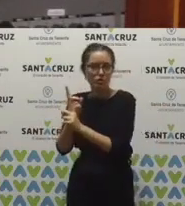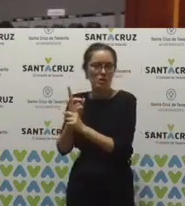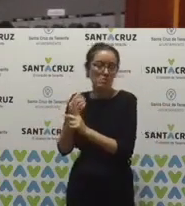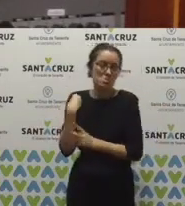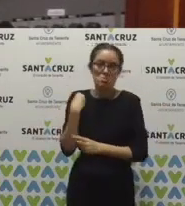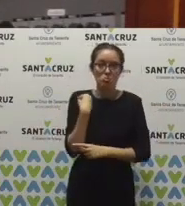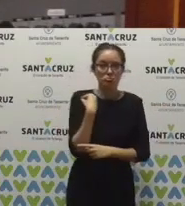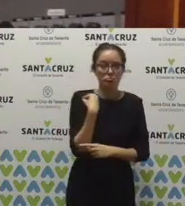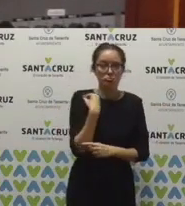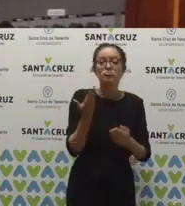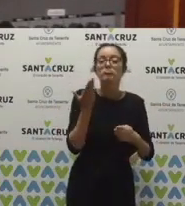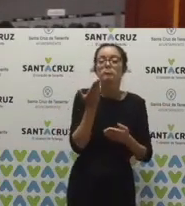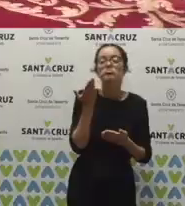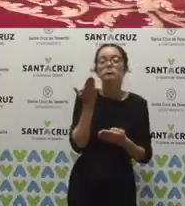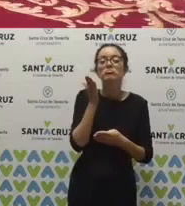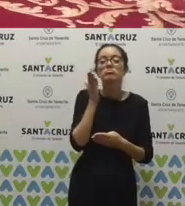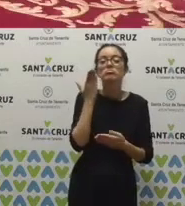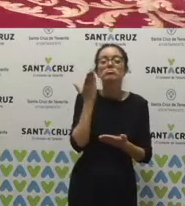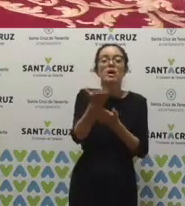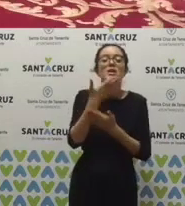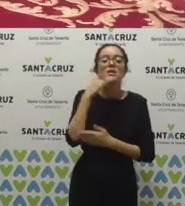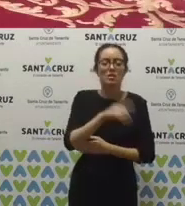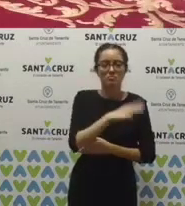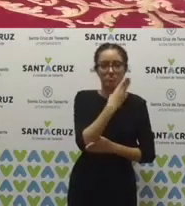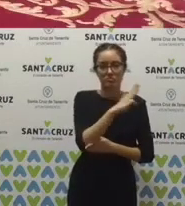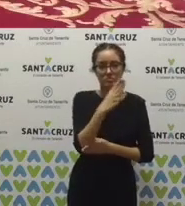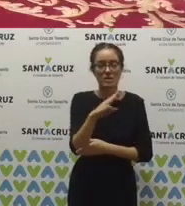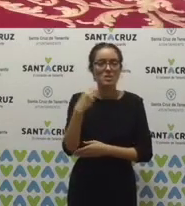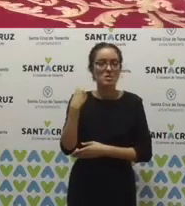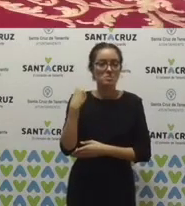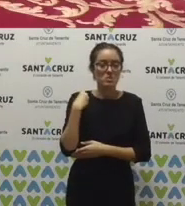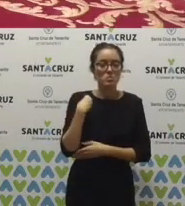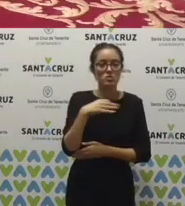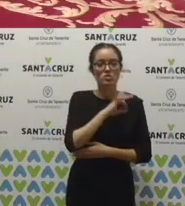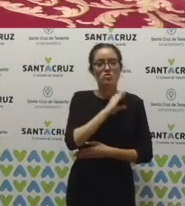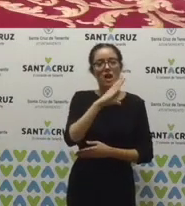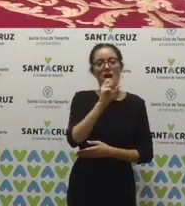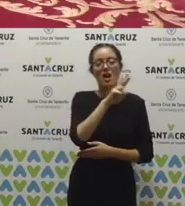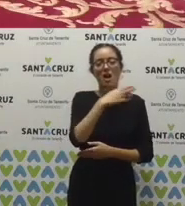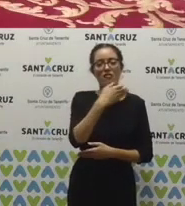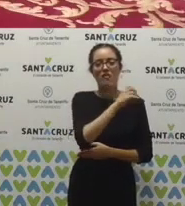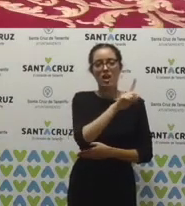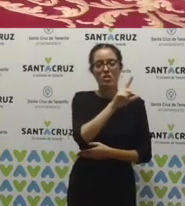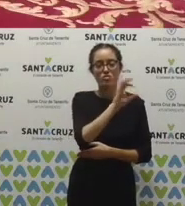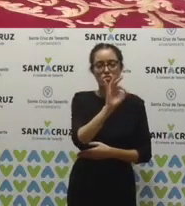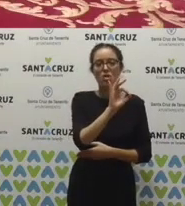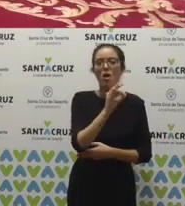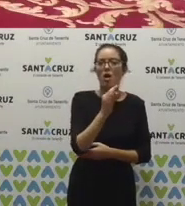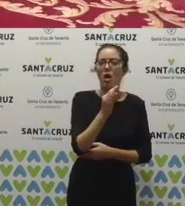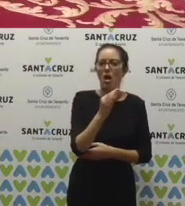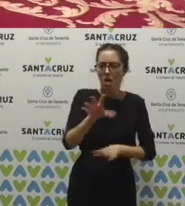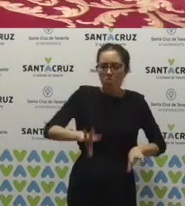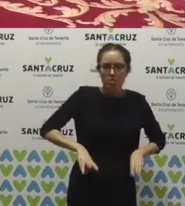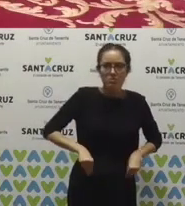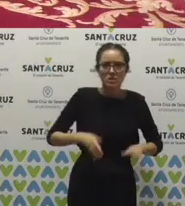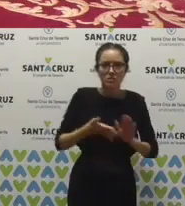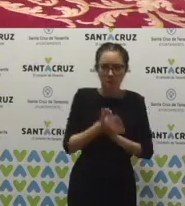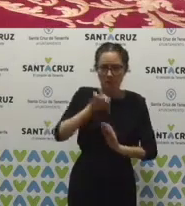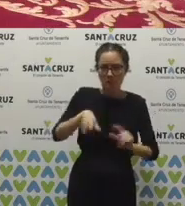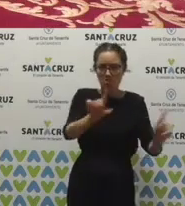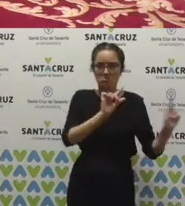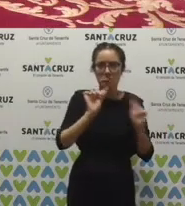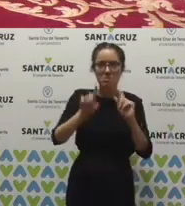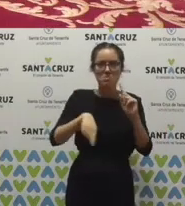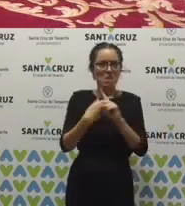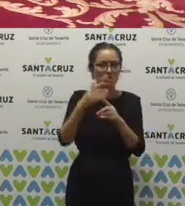partido popular y la proponente la señora gonzález carballo la ha aceptado por tanto no hay ningún problema para que sea debatido y se ha votado